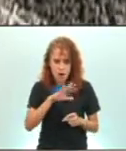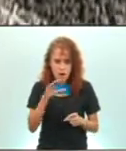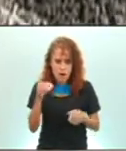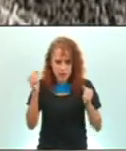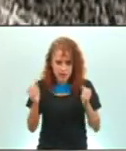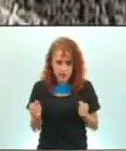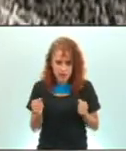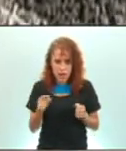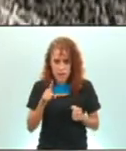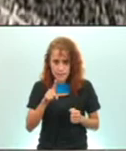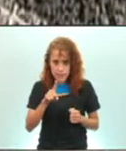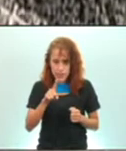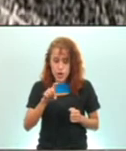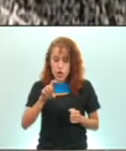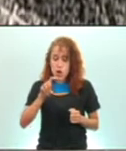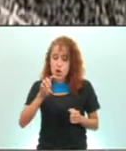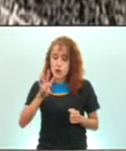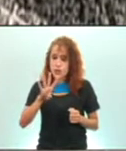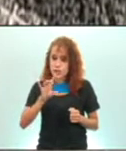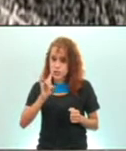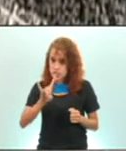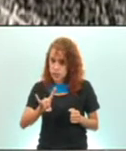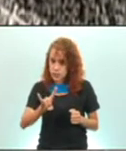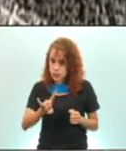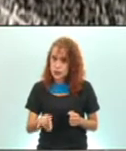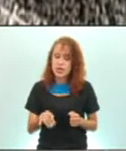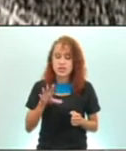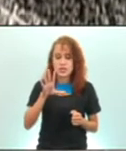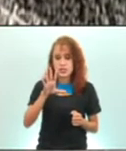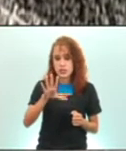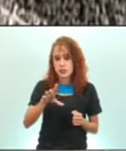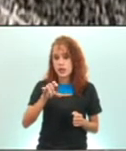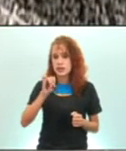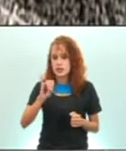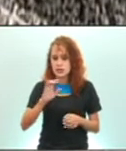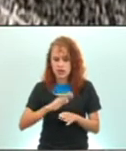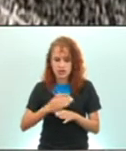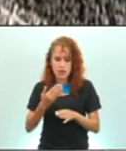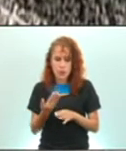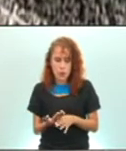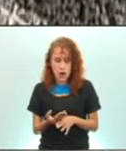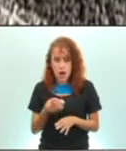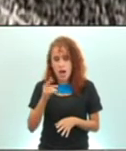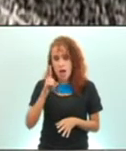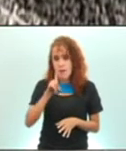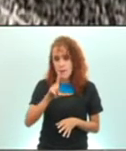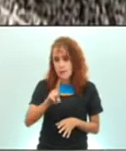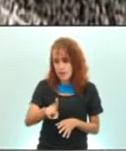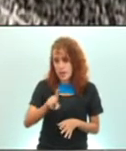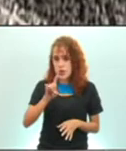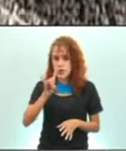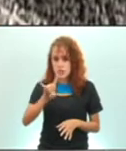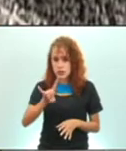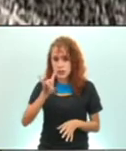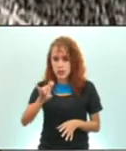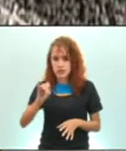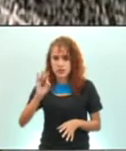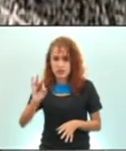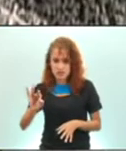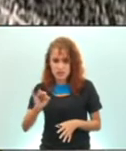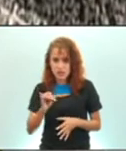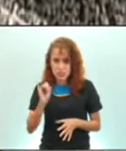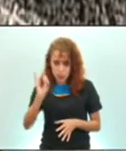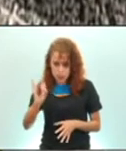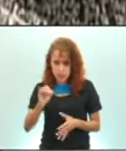año 1956 y luego en 1997. Se han perdido unos 90